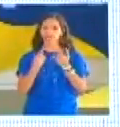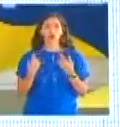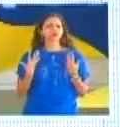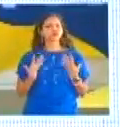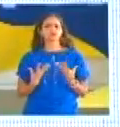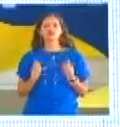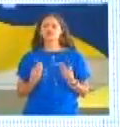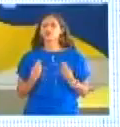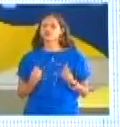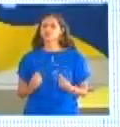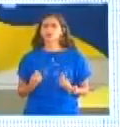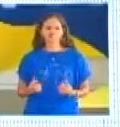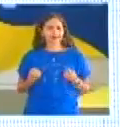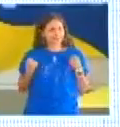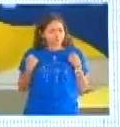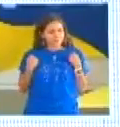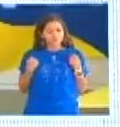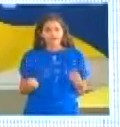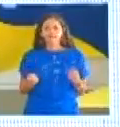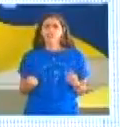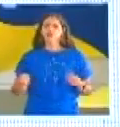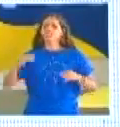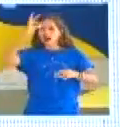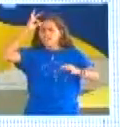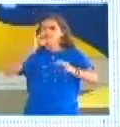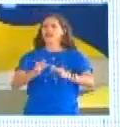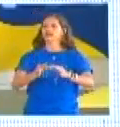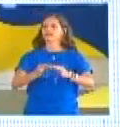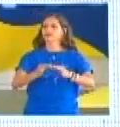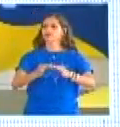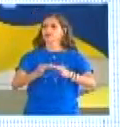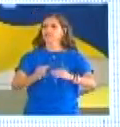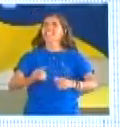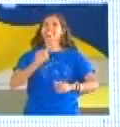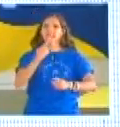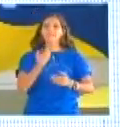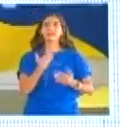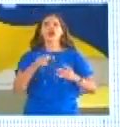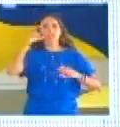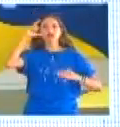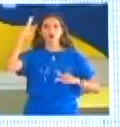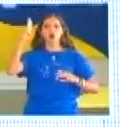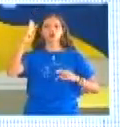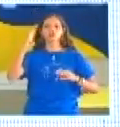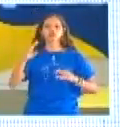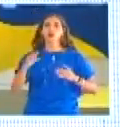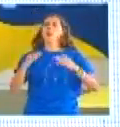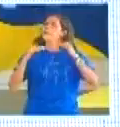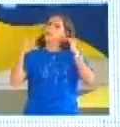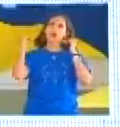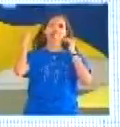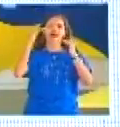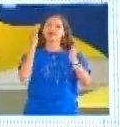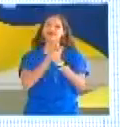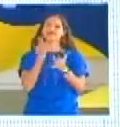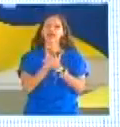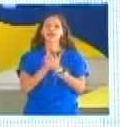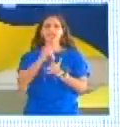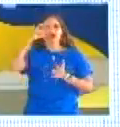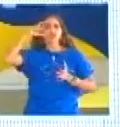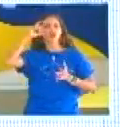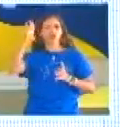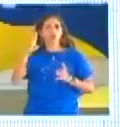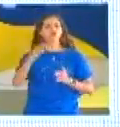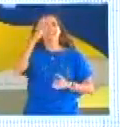mucha vehemencia, con mucha fe, y le pido a Dios por delante siempre, a nuestro Dios, que